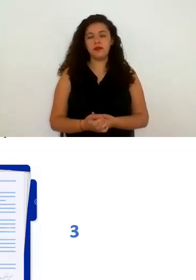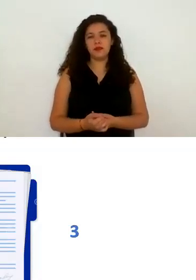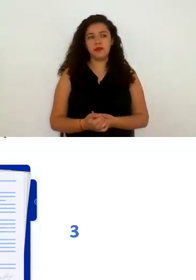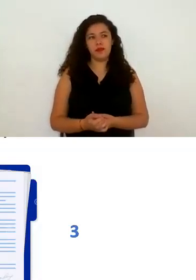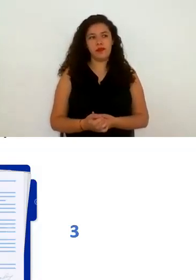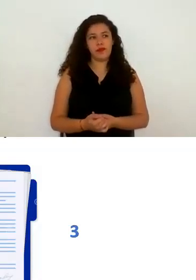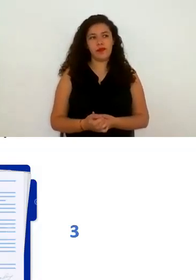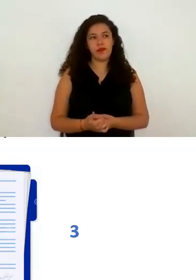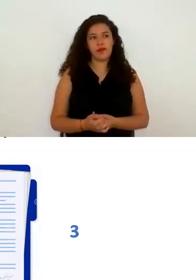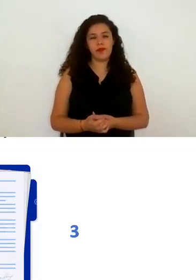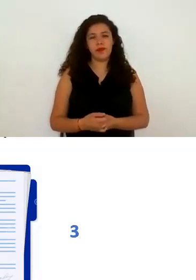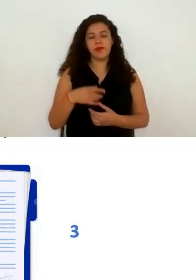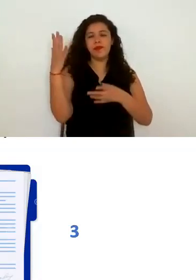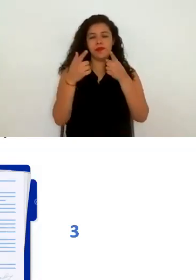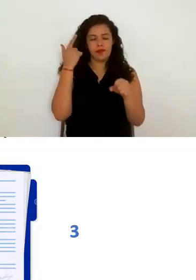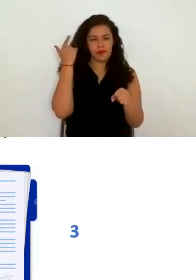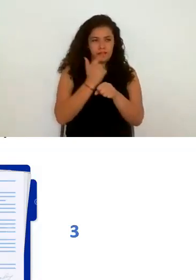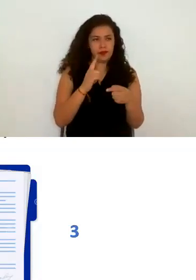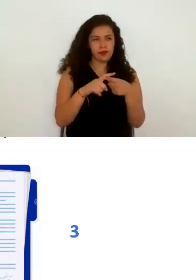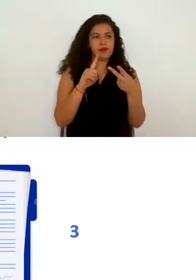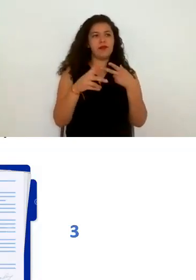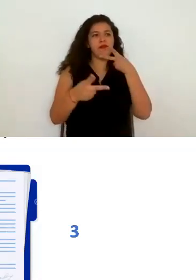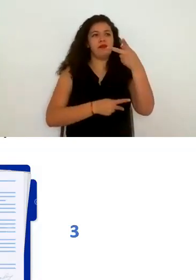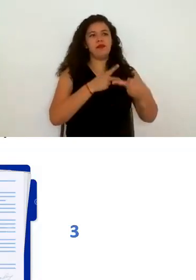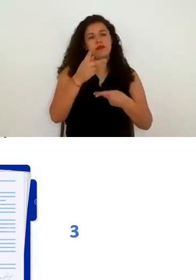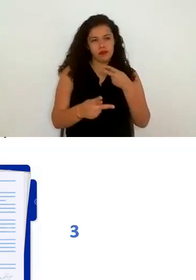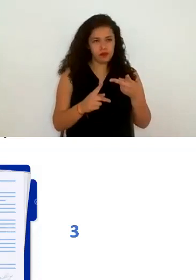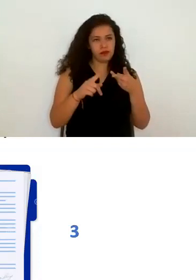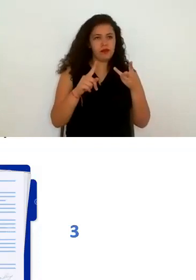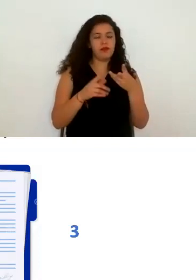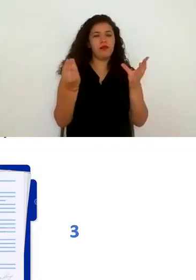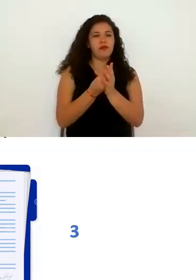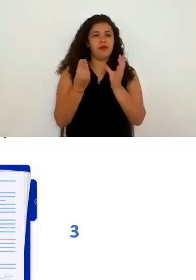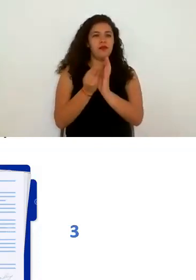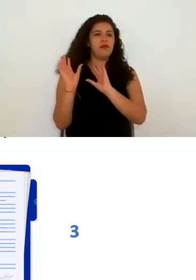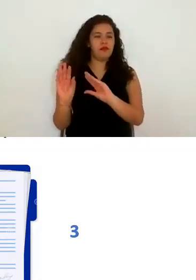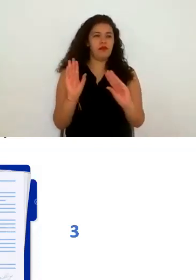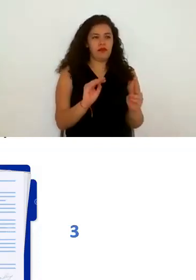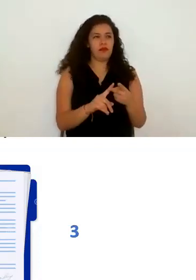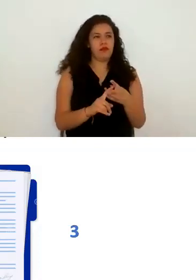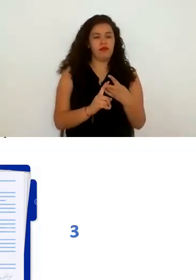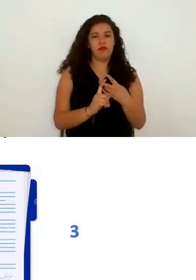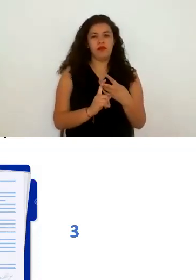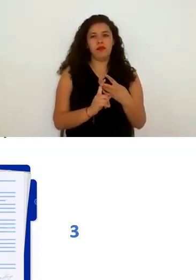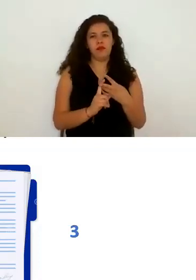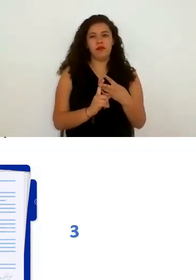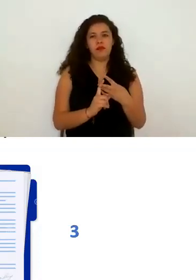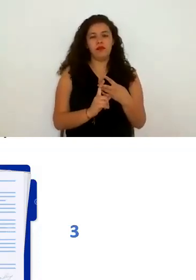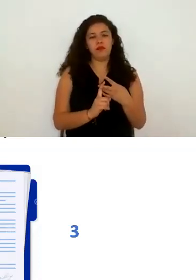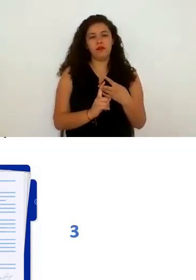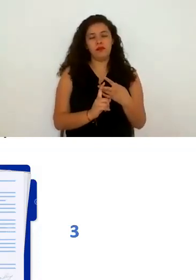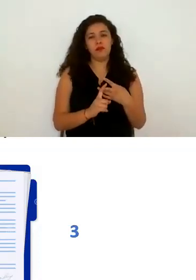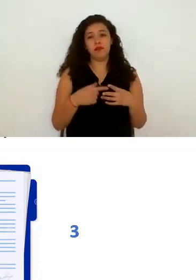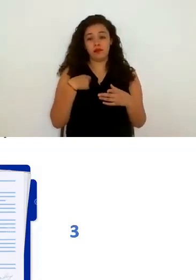que es el de identificación, el de prestaciones, el de capacitación, ¿no? Y por el volumen